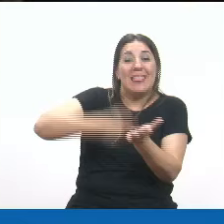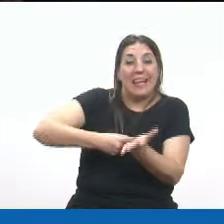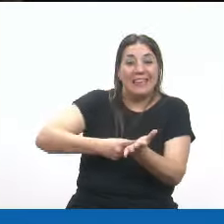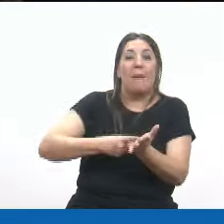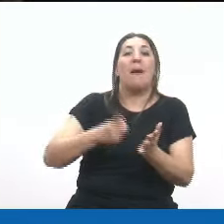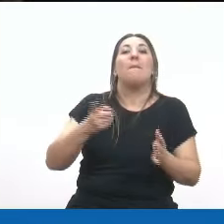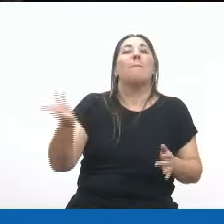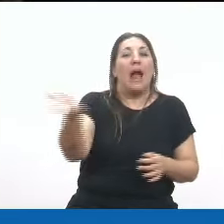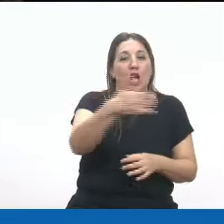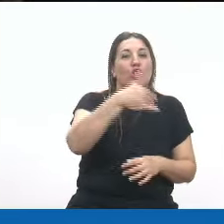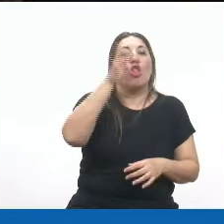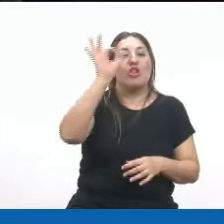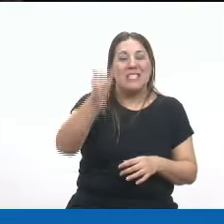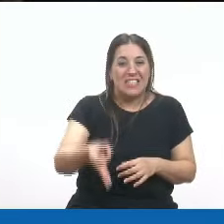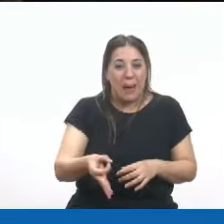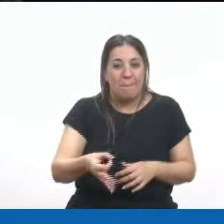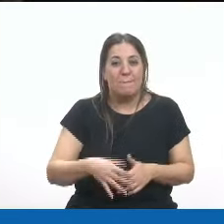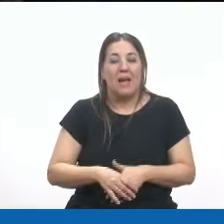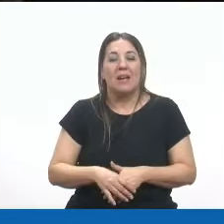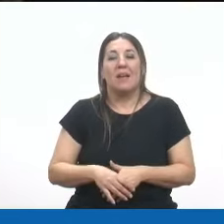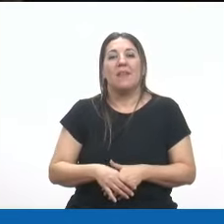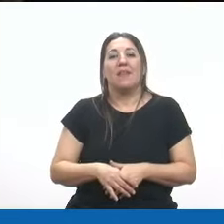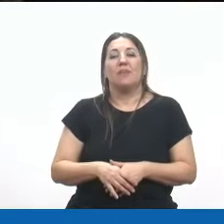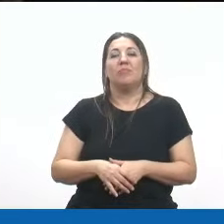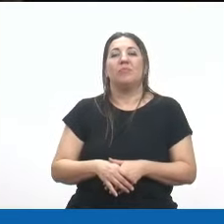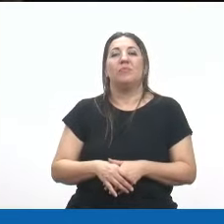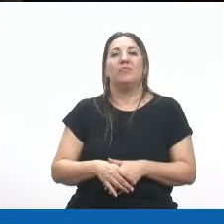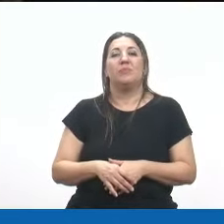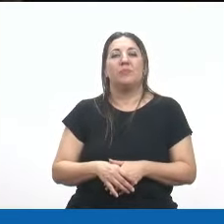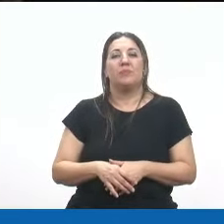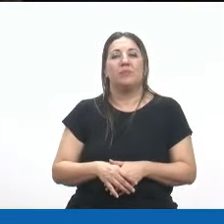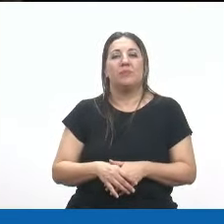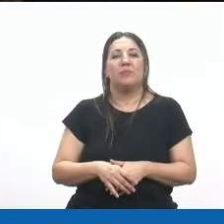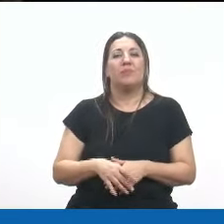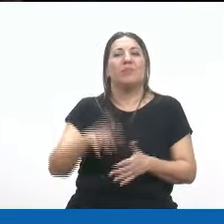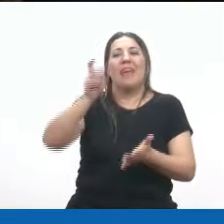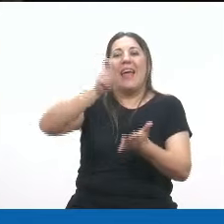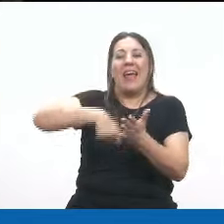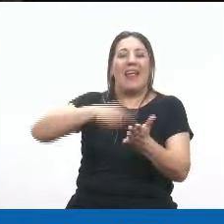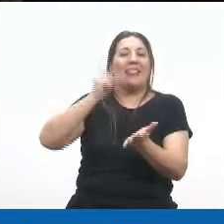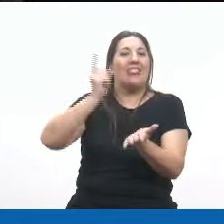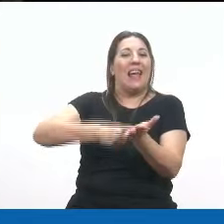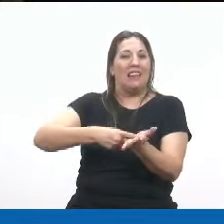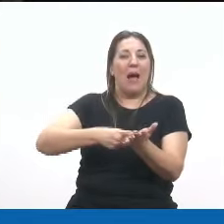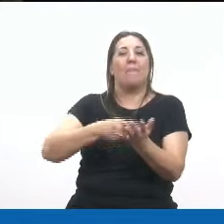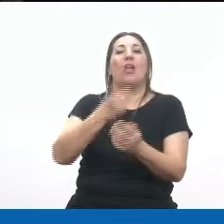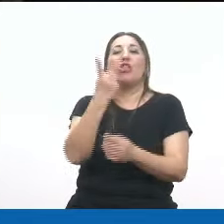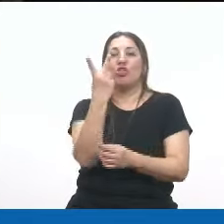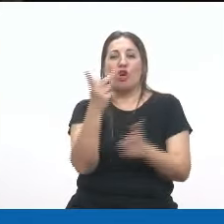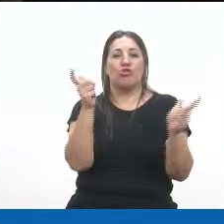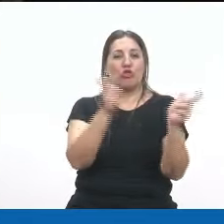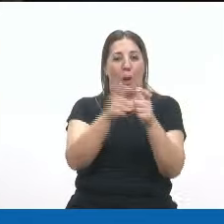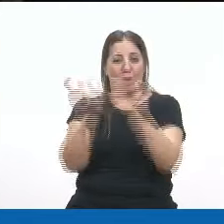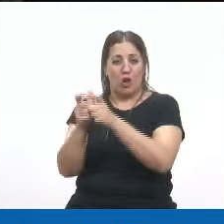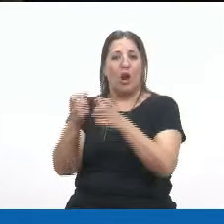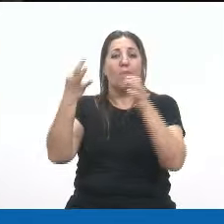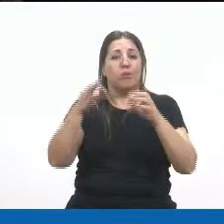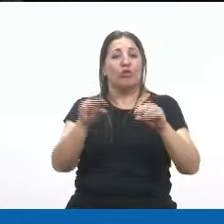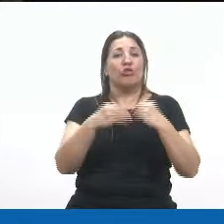todos sepan el dictamen que sacó las dos comisiones tenía 21